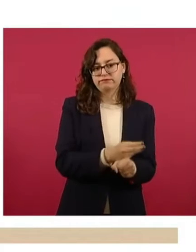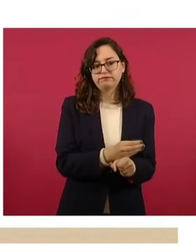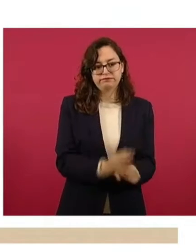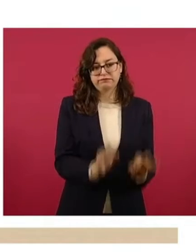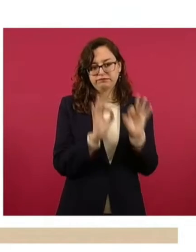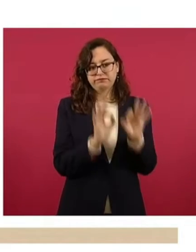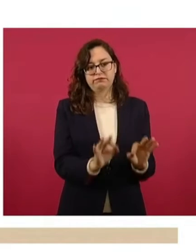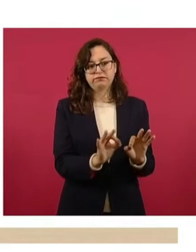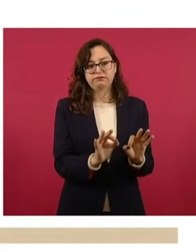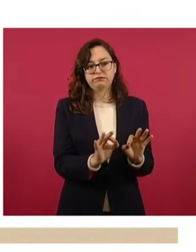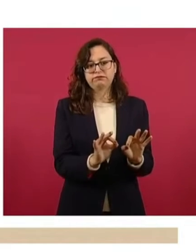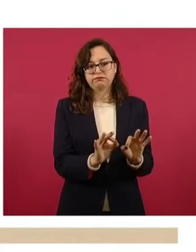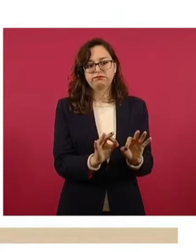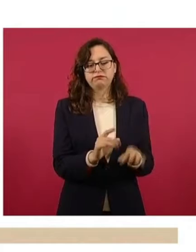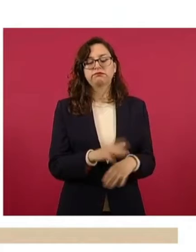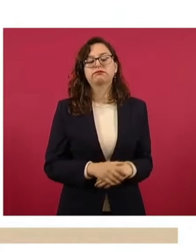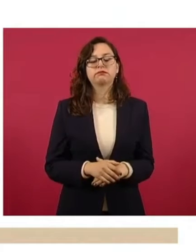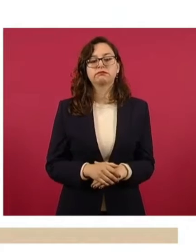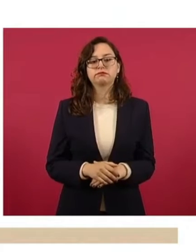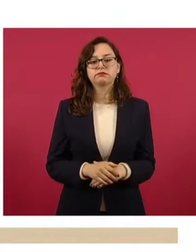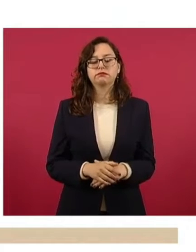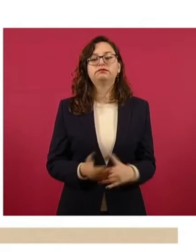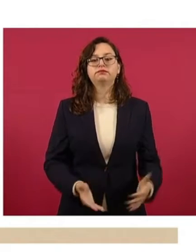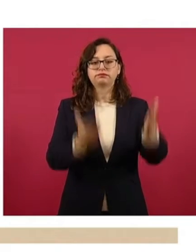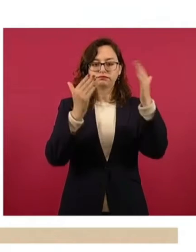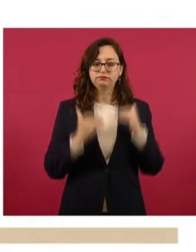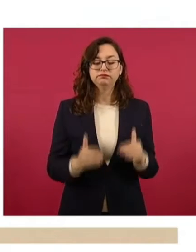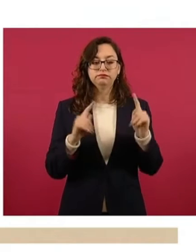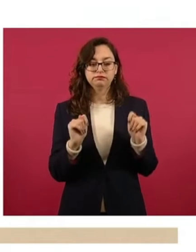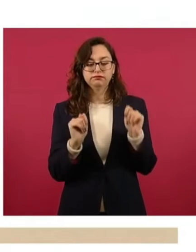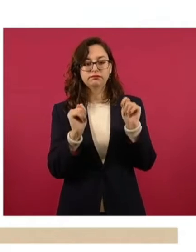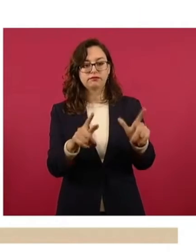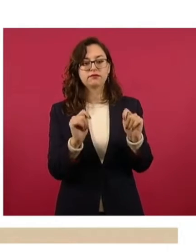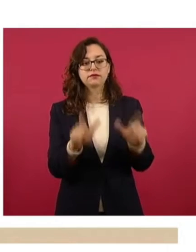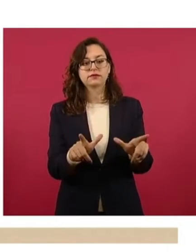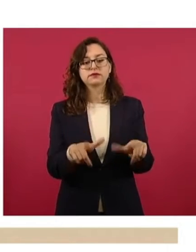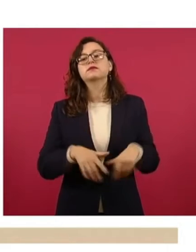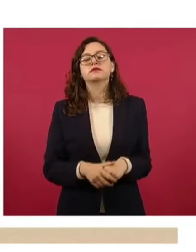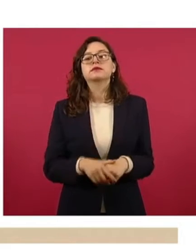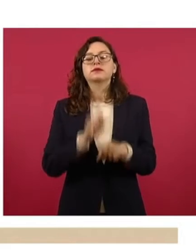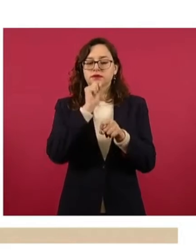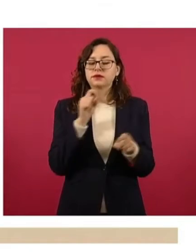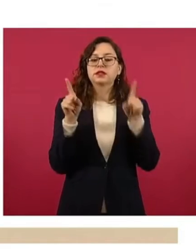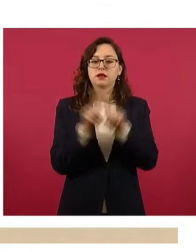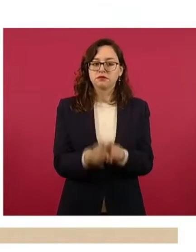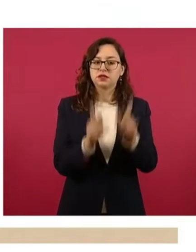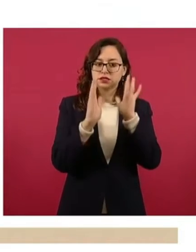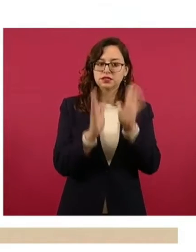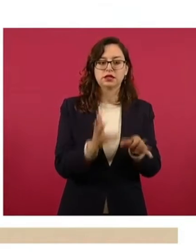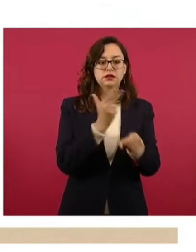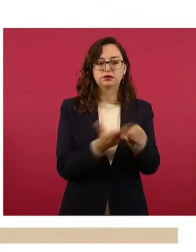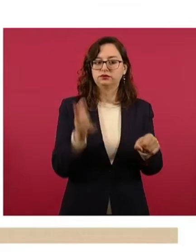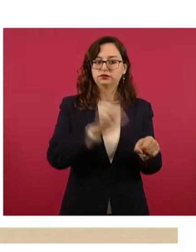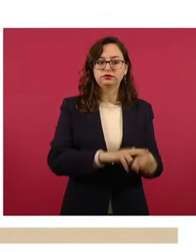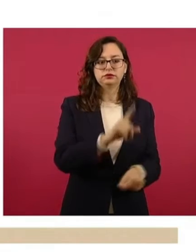tenemos este avance en Nayarit. En el caso de Tlaxcala, estamos ya también presentes en 100% de las